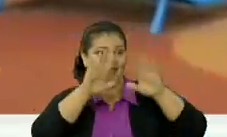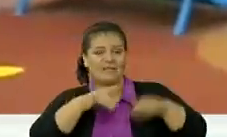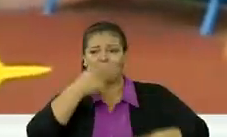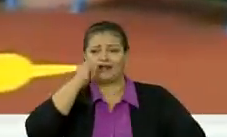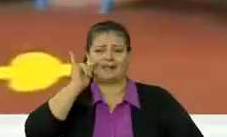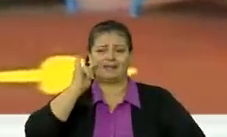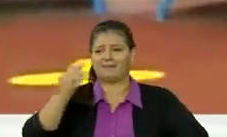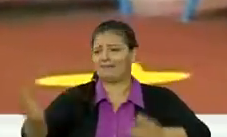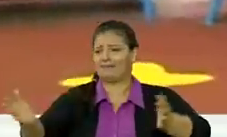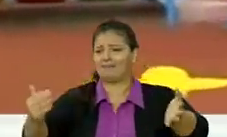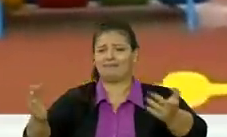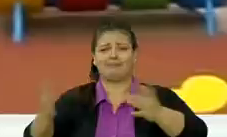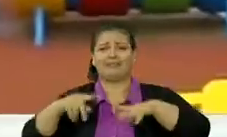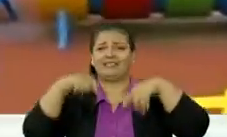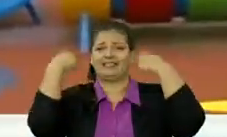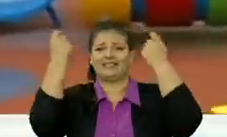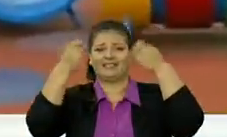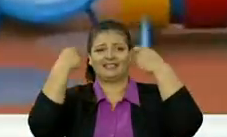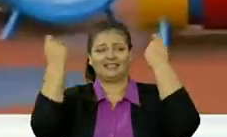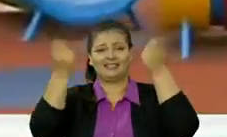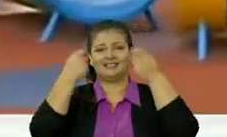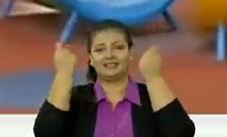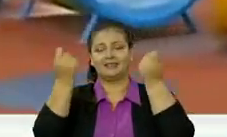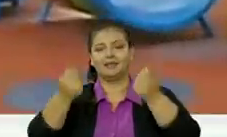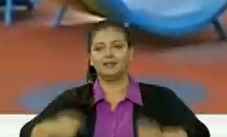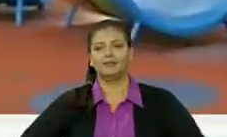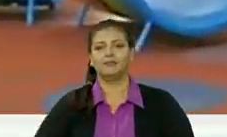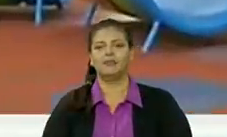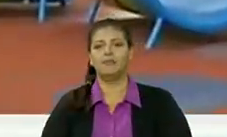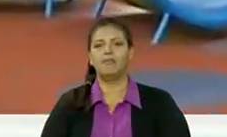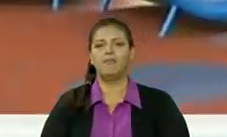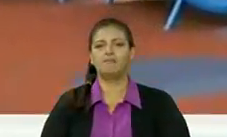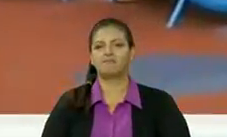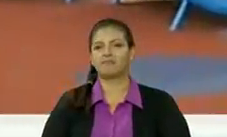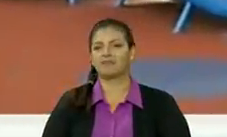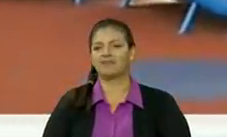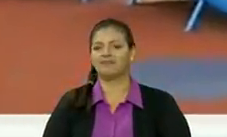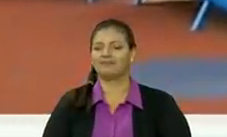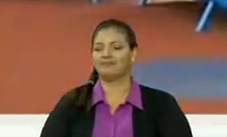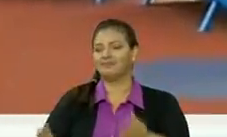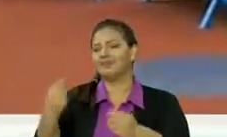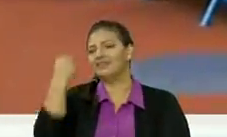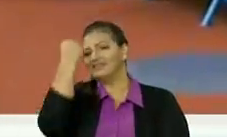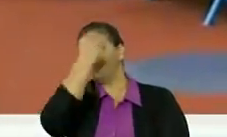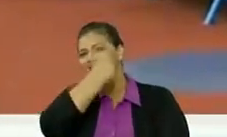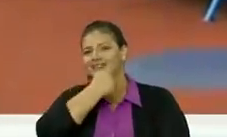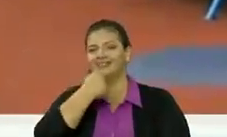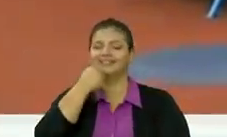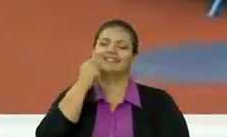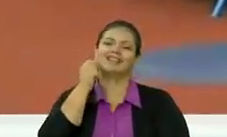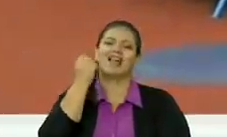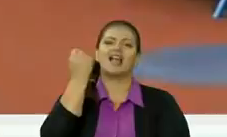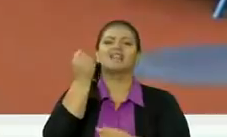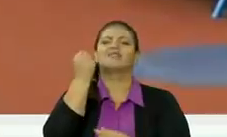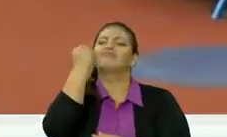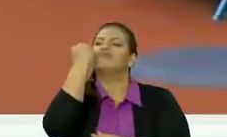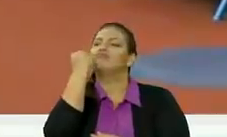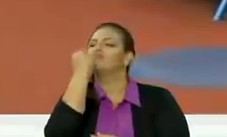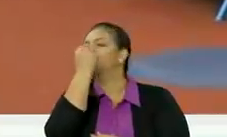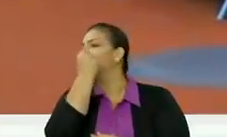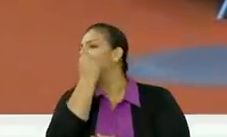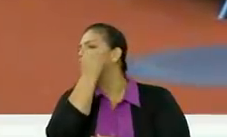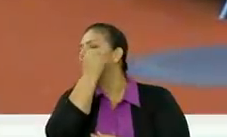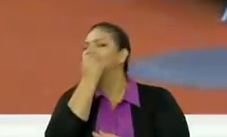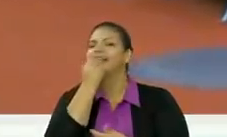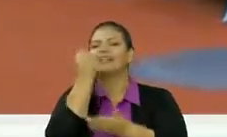pequeño. ¿Hasta qué hora va a haber esta activación? Se puede decir caritas pintadas, fiesta, música. Desde las 10 de la mañana hasta